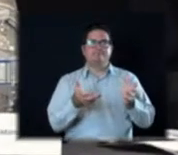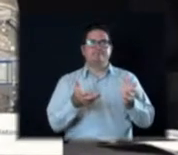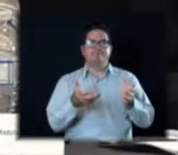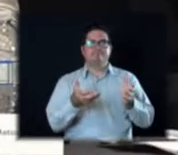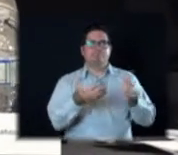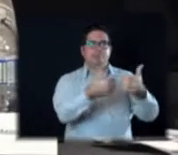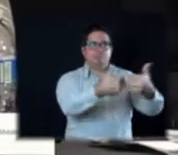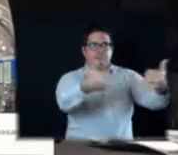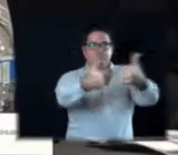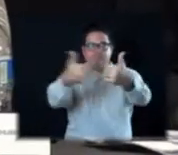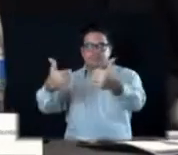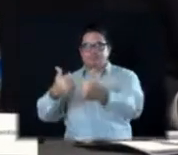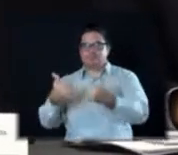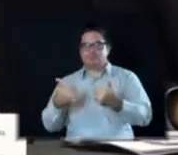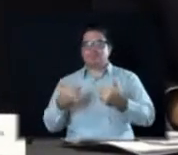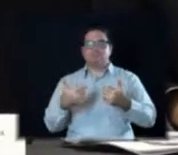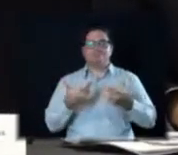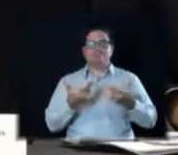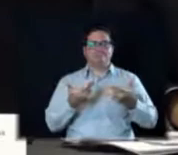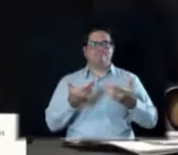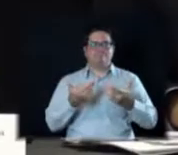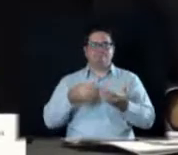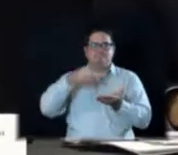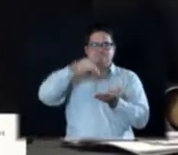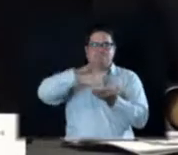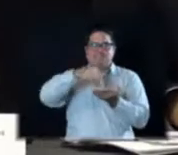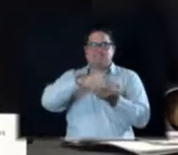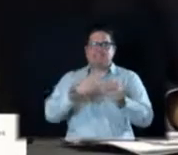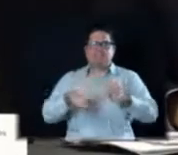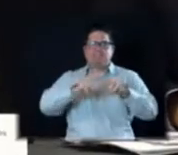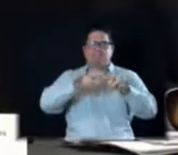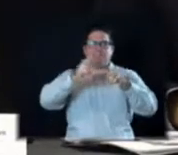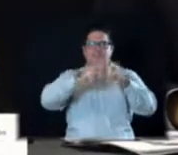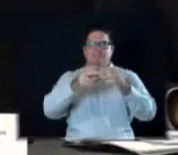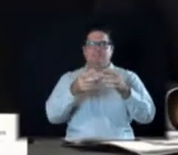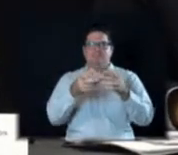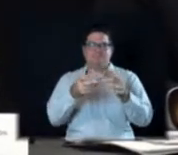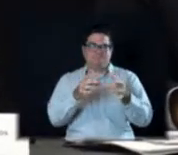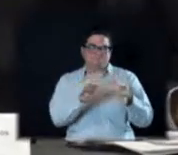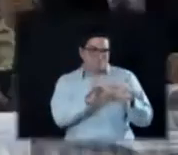de fuentes de recaudos?